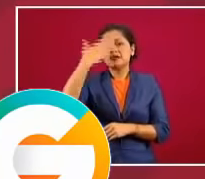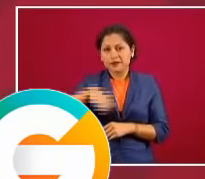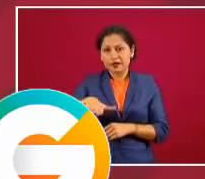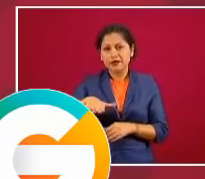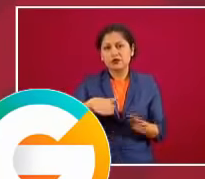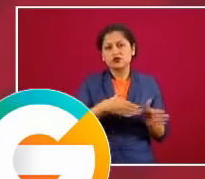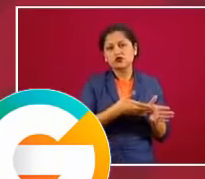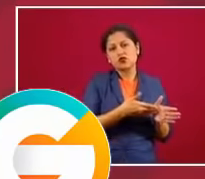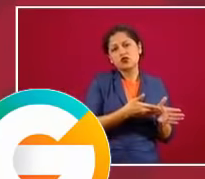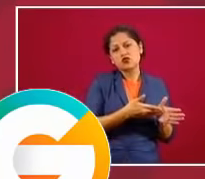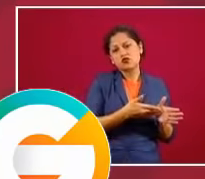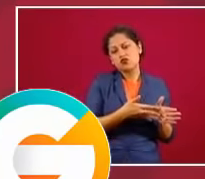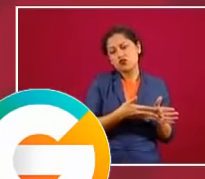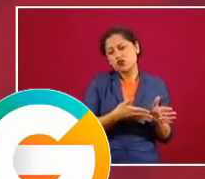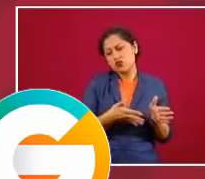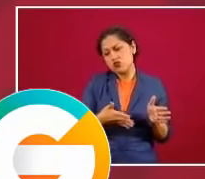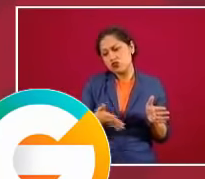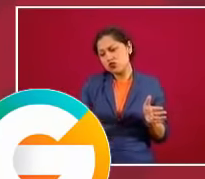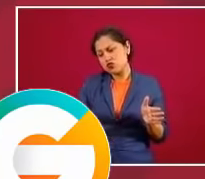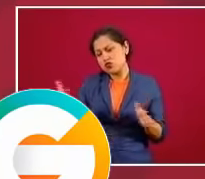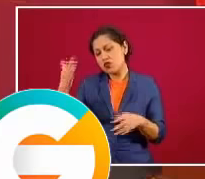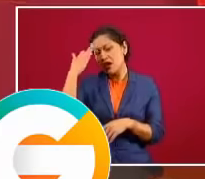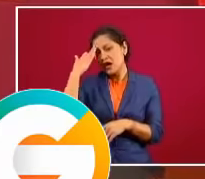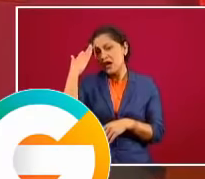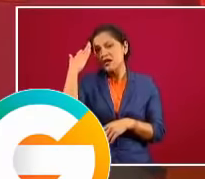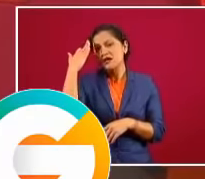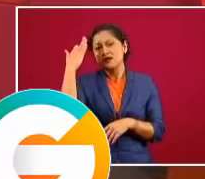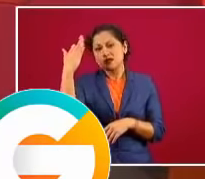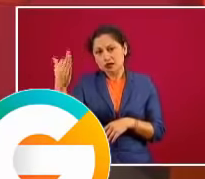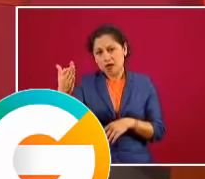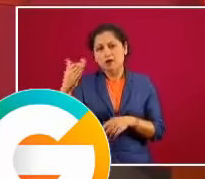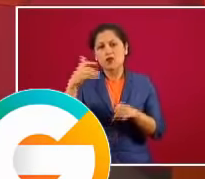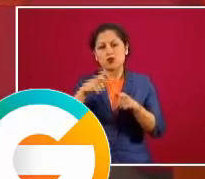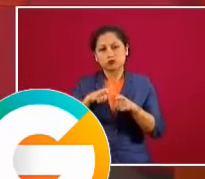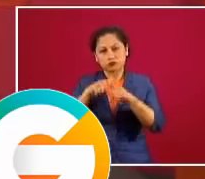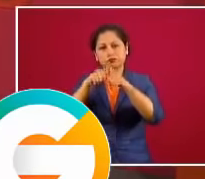prolongación de las medidas de sana distancia